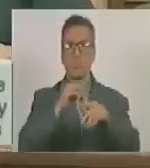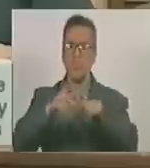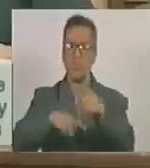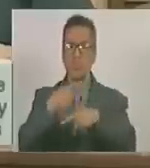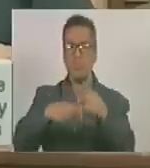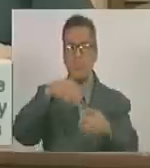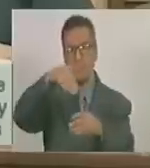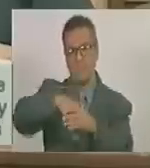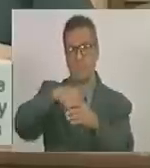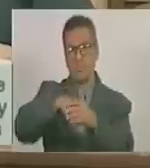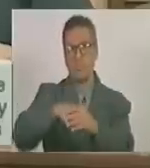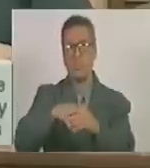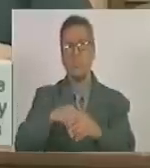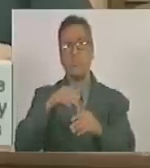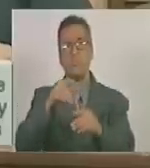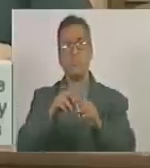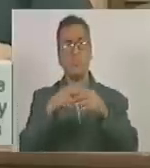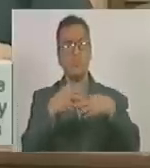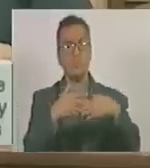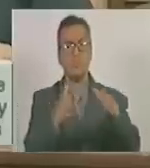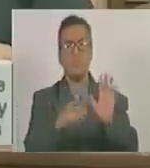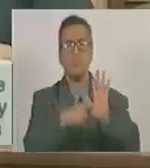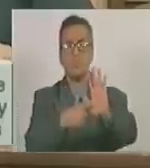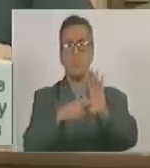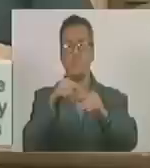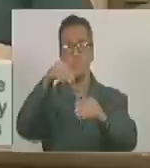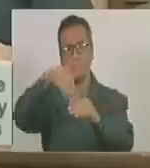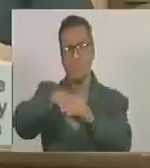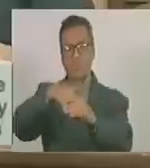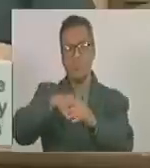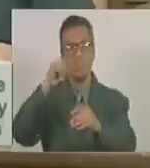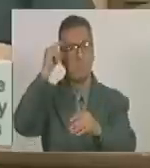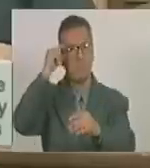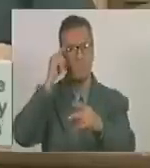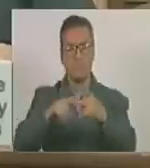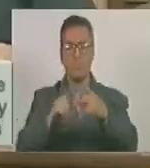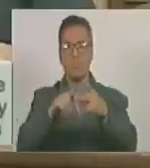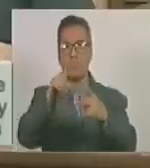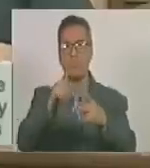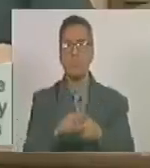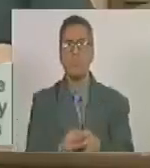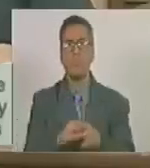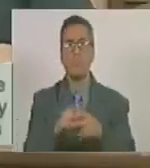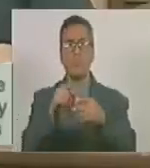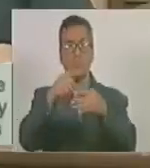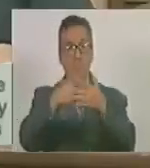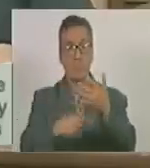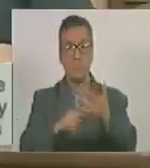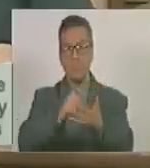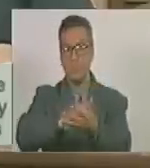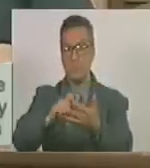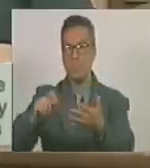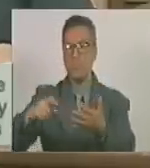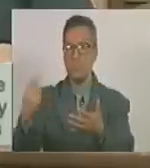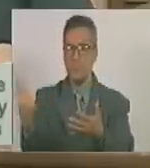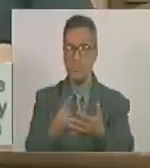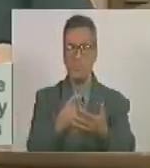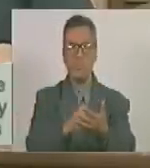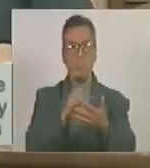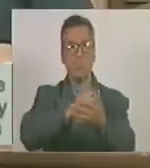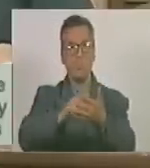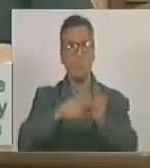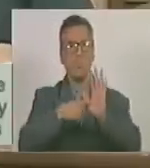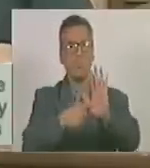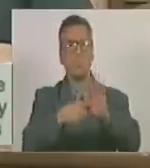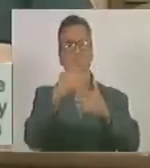proceso electoral y publicación del cronograma electoral. 2. Actualización del registro electoral y